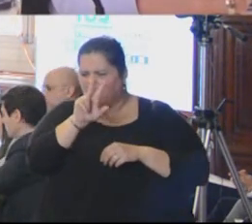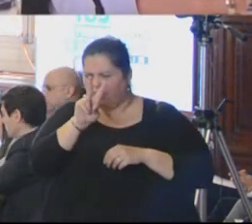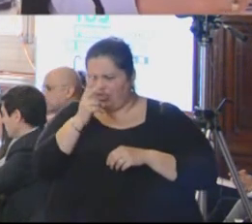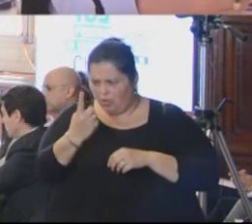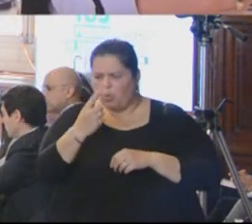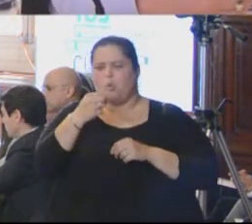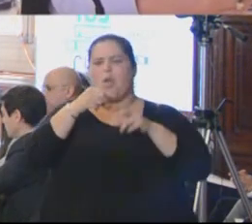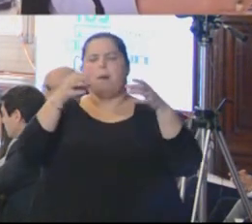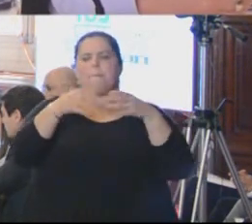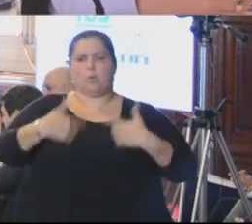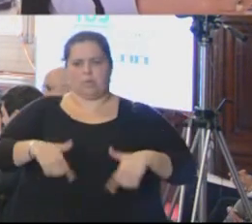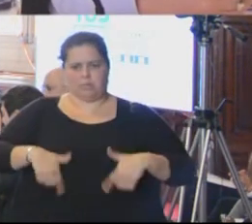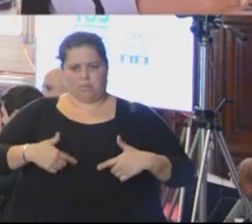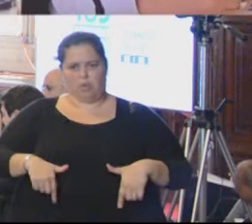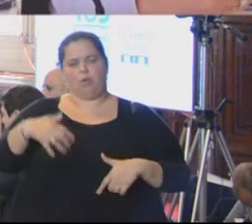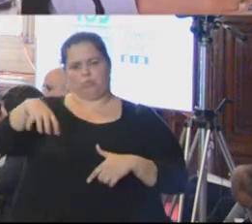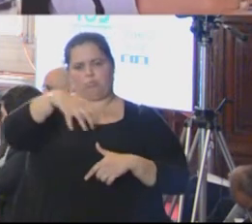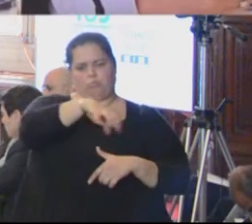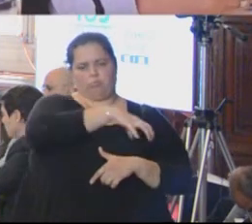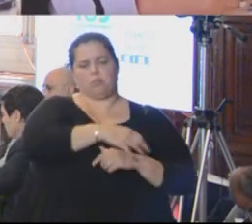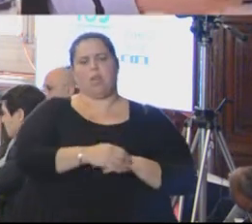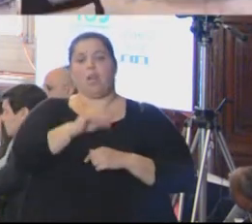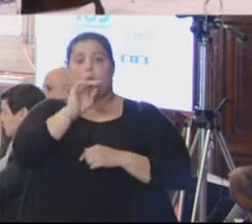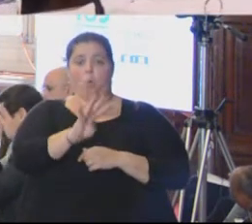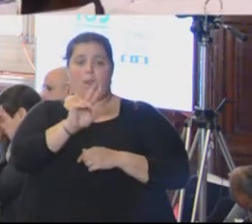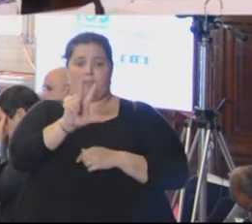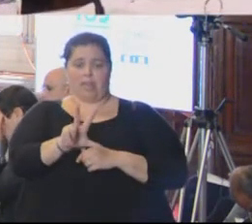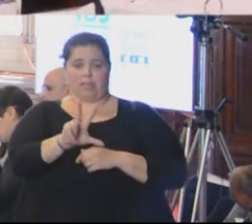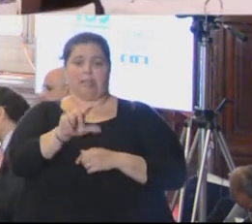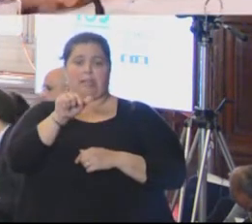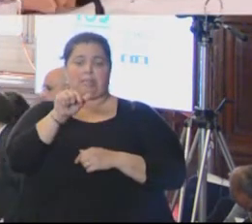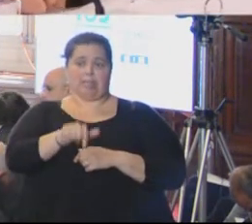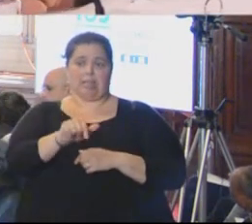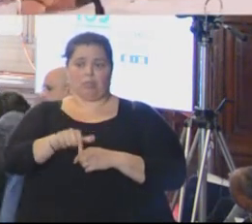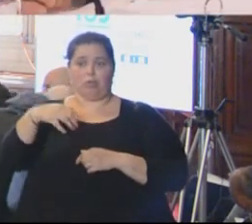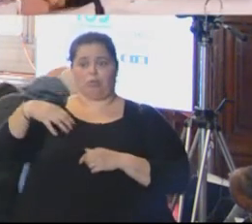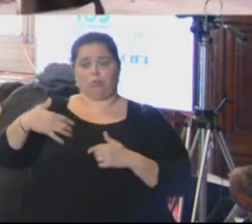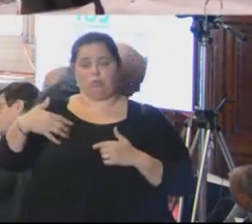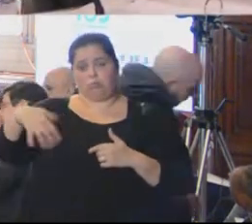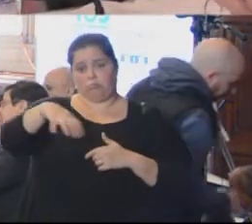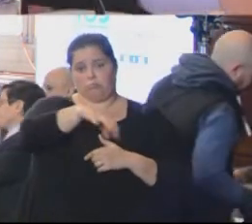en 150 municipios, 43 de estos, fruto del proceso de paz, la institucionalidad